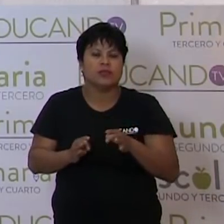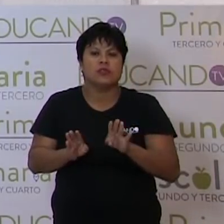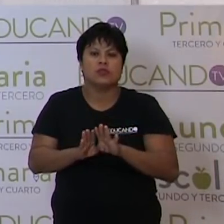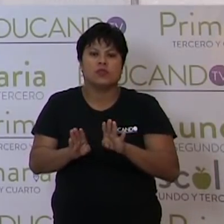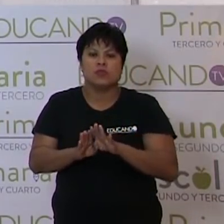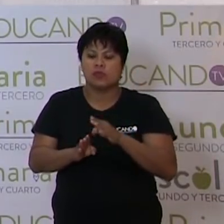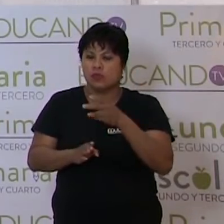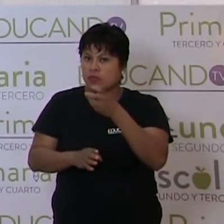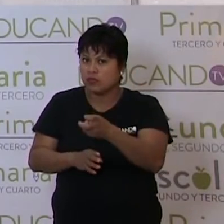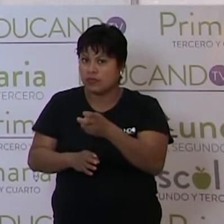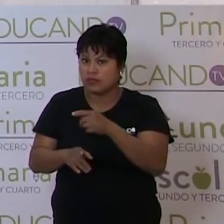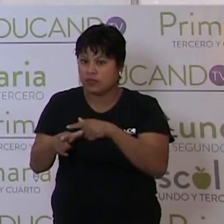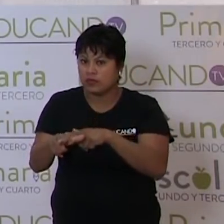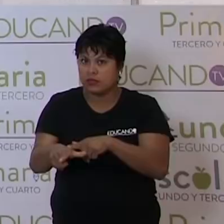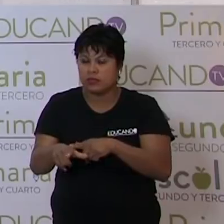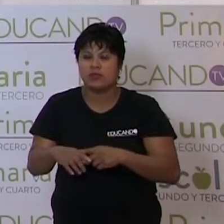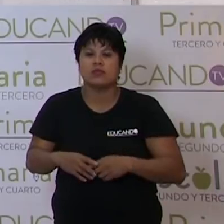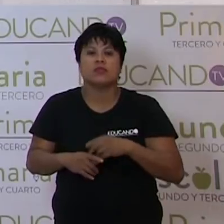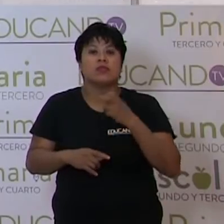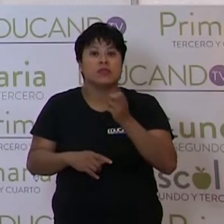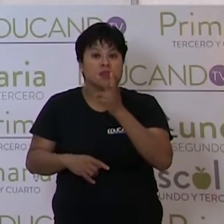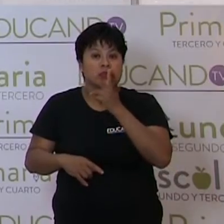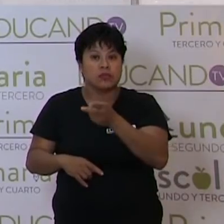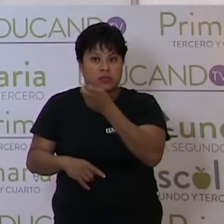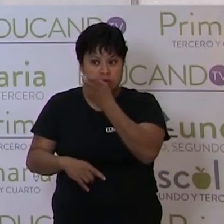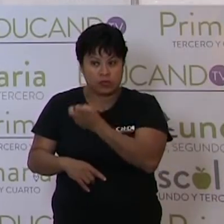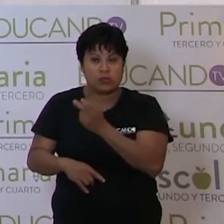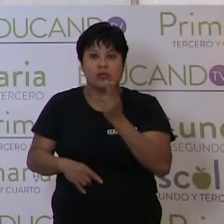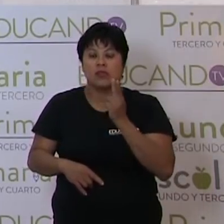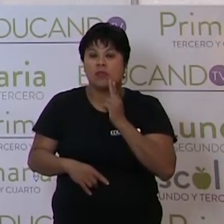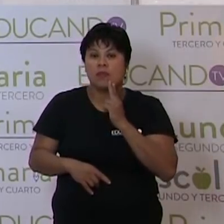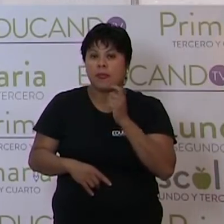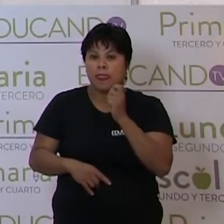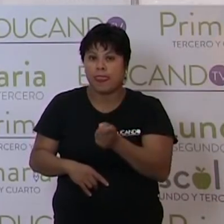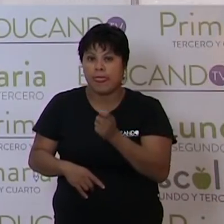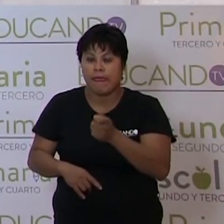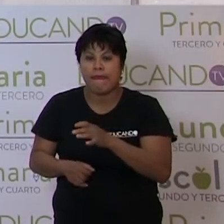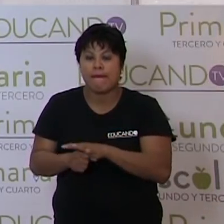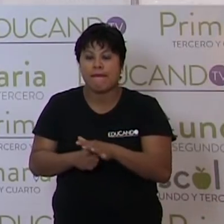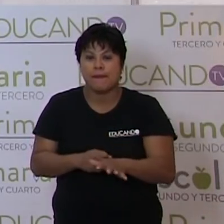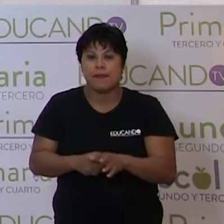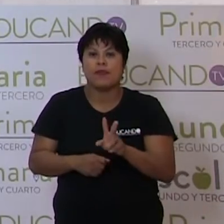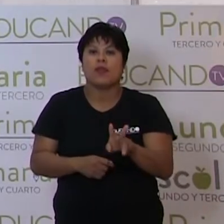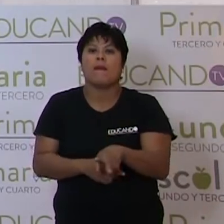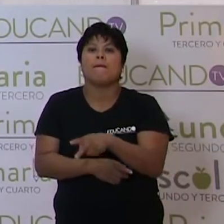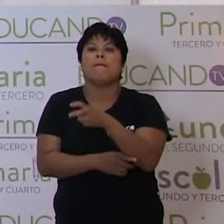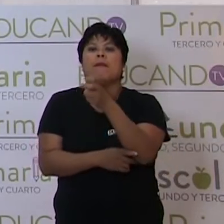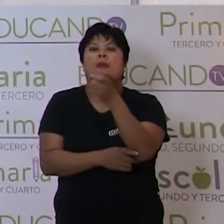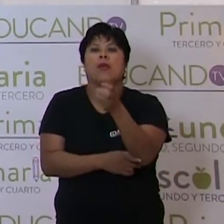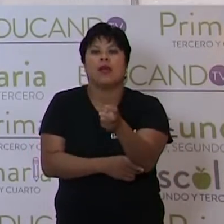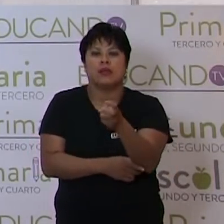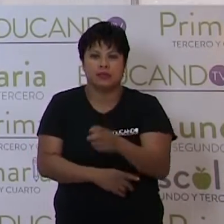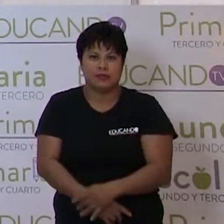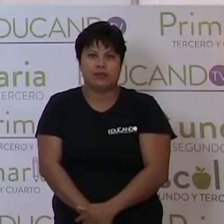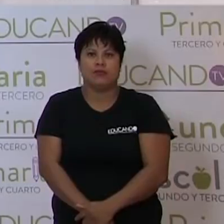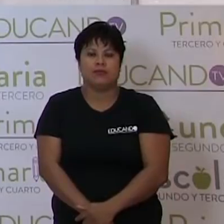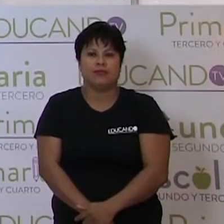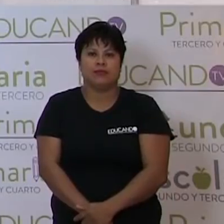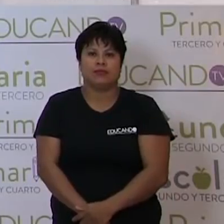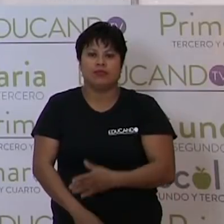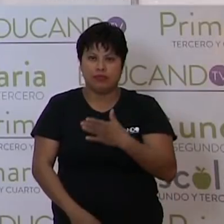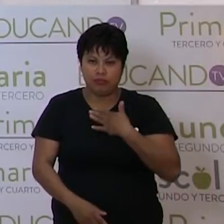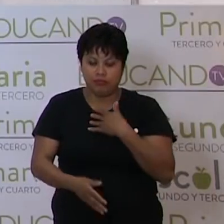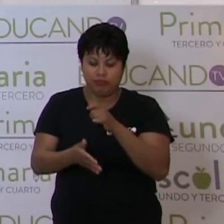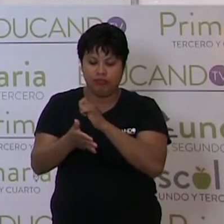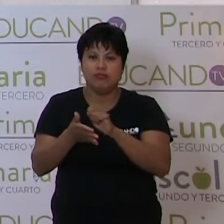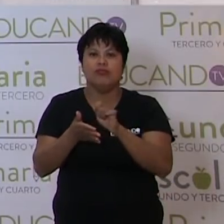su consecuencia? La palabra que ella está utilizando es por eso. La voy a escribir